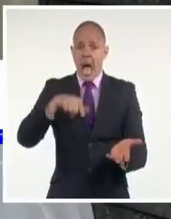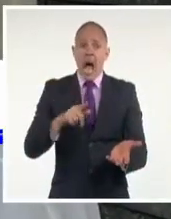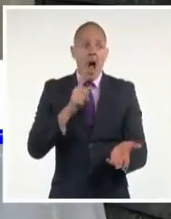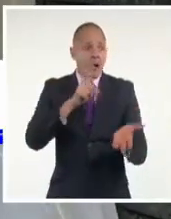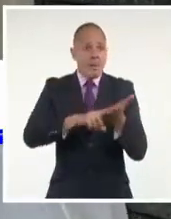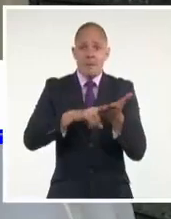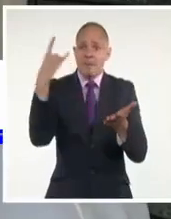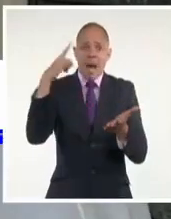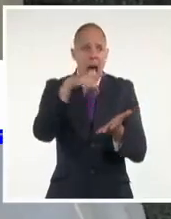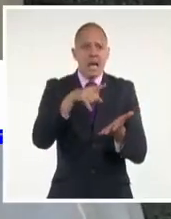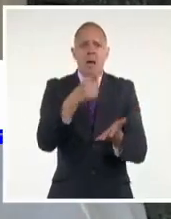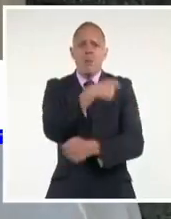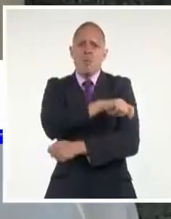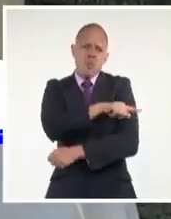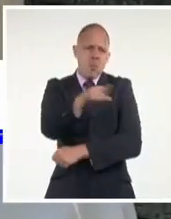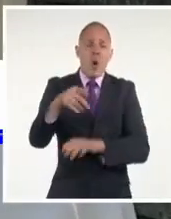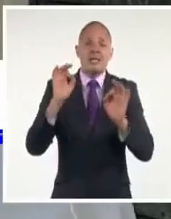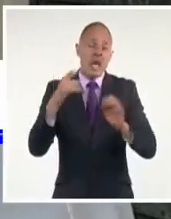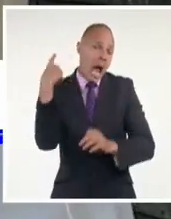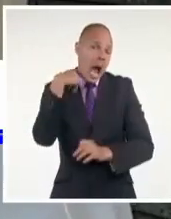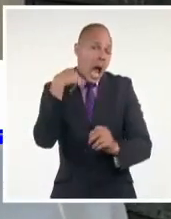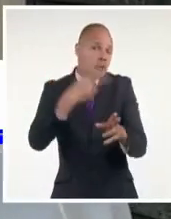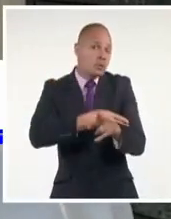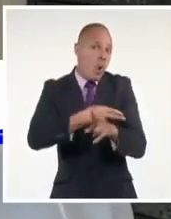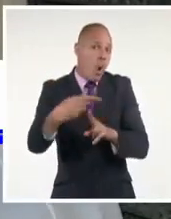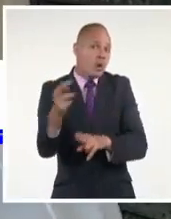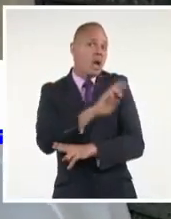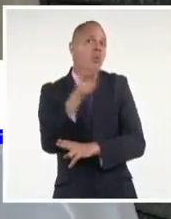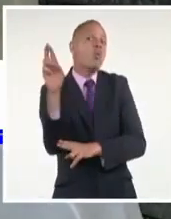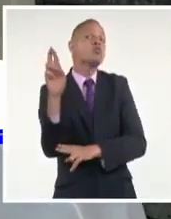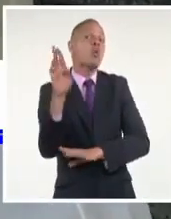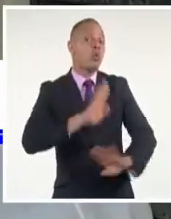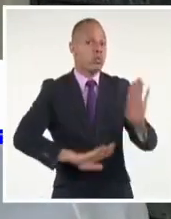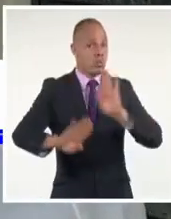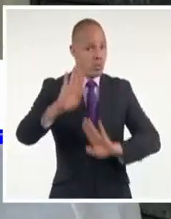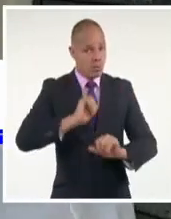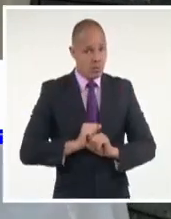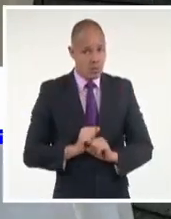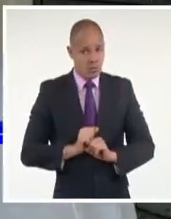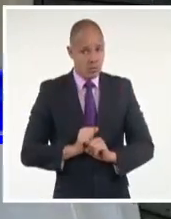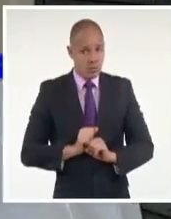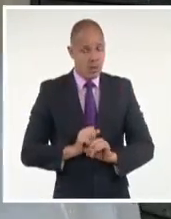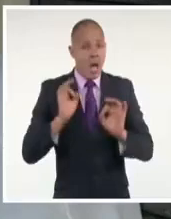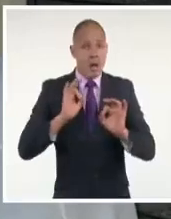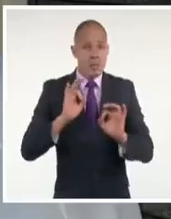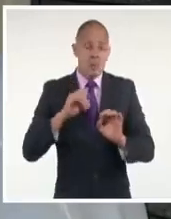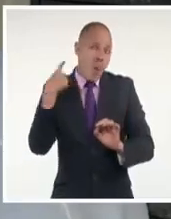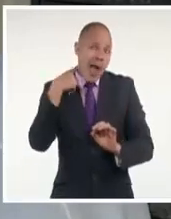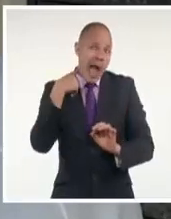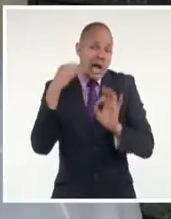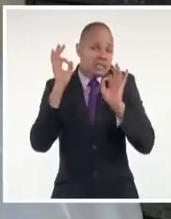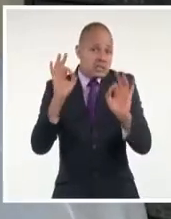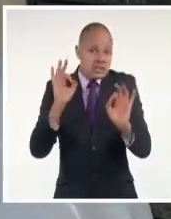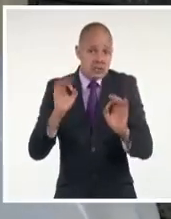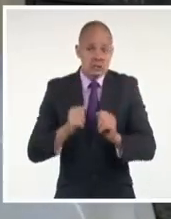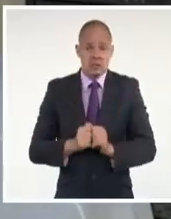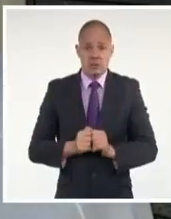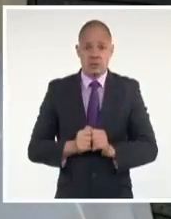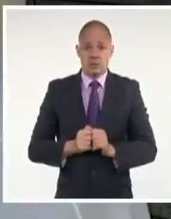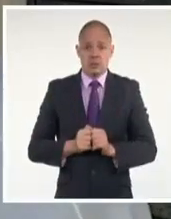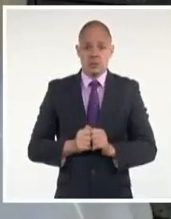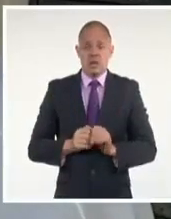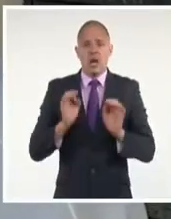de revolucionarios que han estado en toda la batalla en nuestro pueblo, en el triunfo de la revolución y antes del triunfo de la revolución, el pueblo palmero siempre ha estado